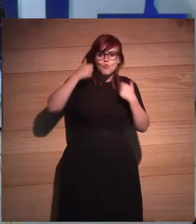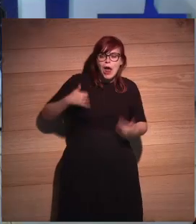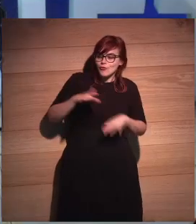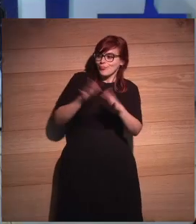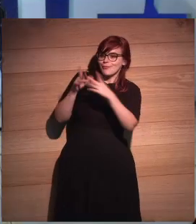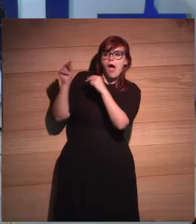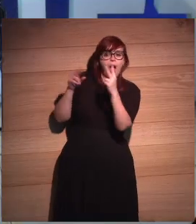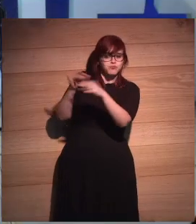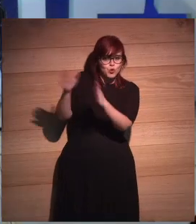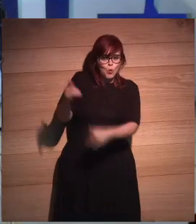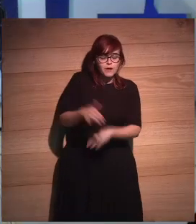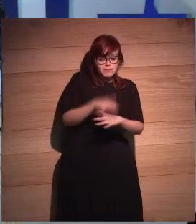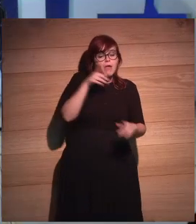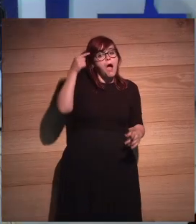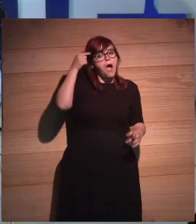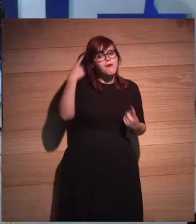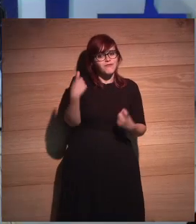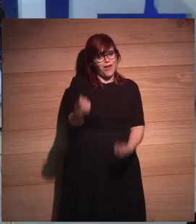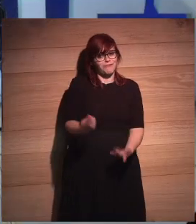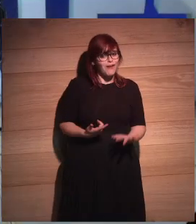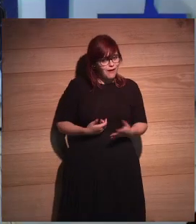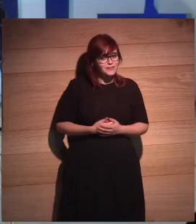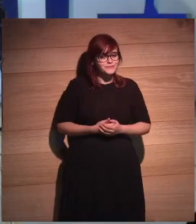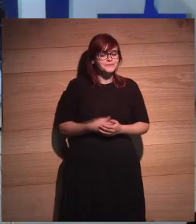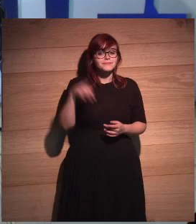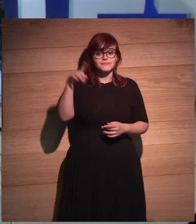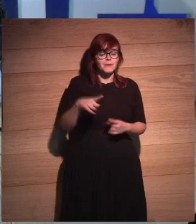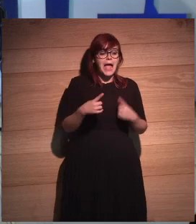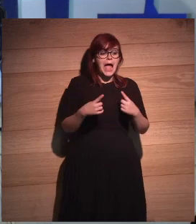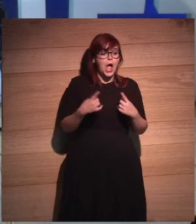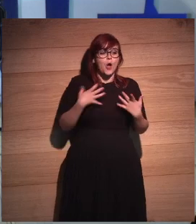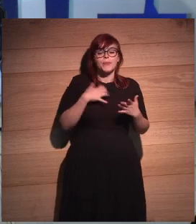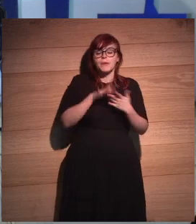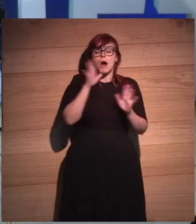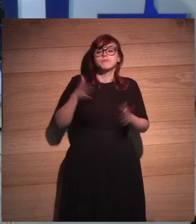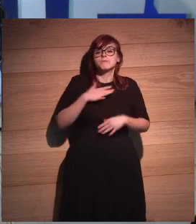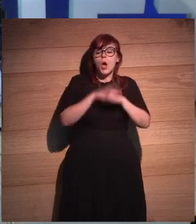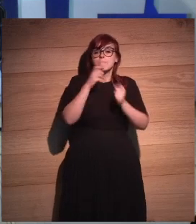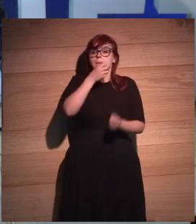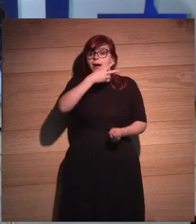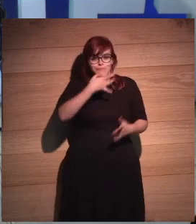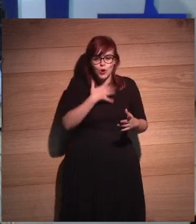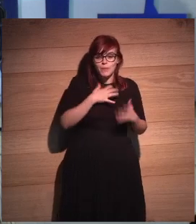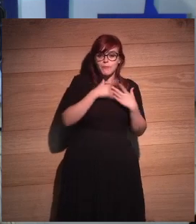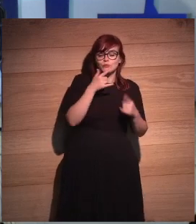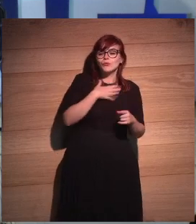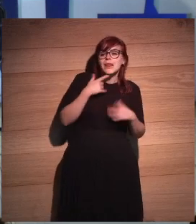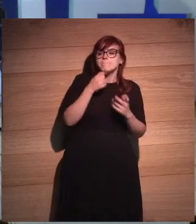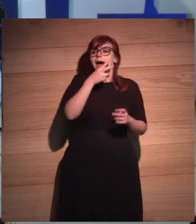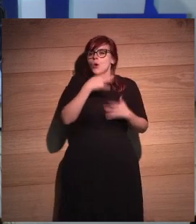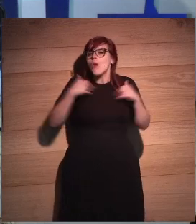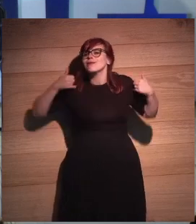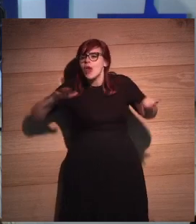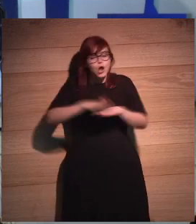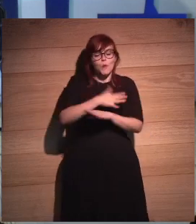humano incluso, ¿no? Y yo lo echo de menos, la verdad. Totalmente. Bueno, y además ya no puedes ir a de repente descubrir un bar, ¿no? Porque tú ya no quieres ir a cualquier bar, quieres